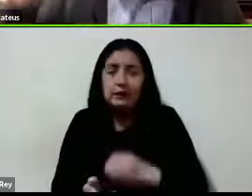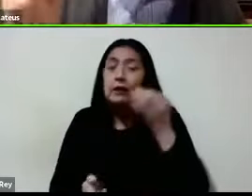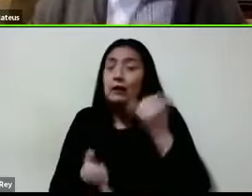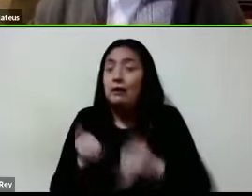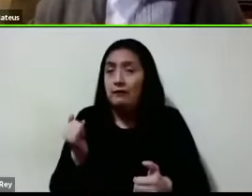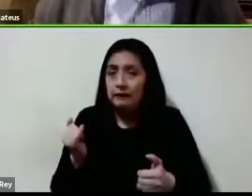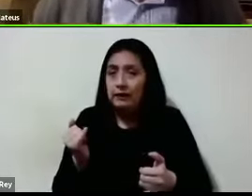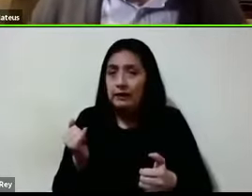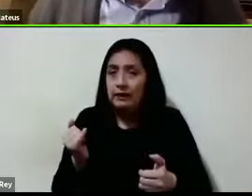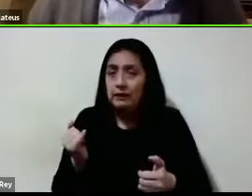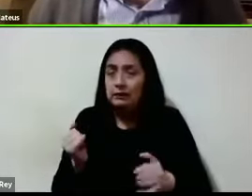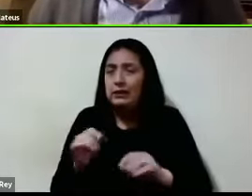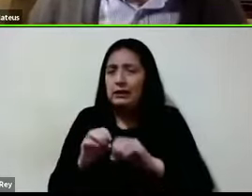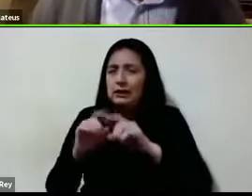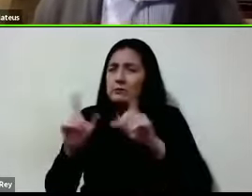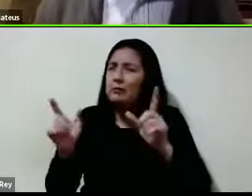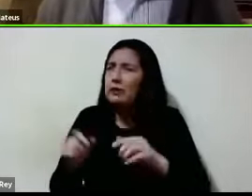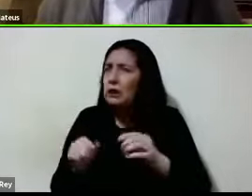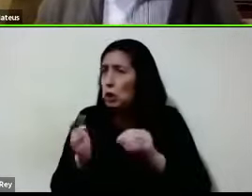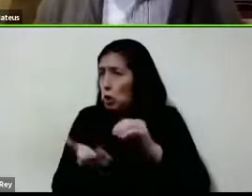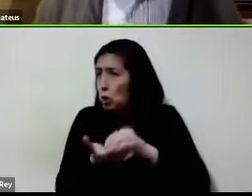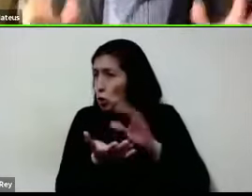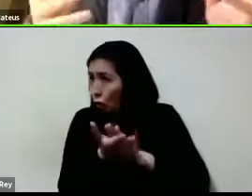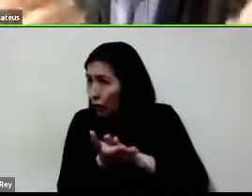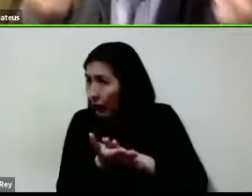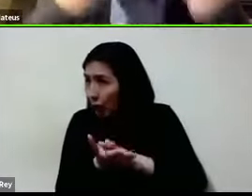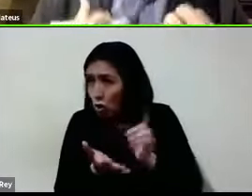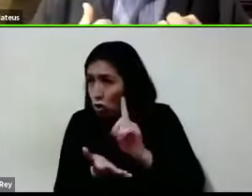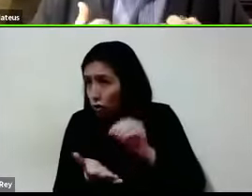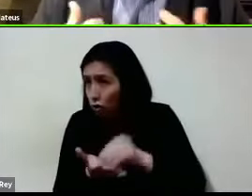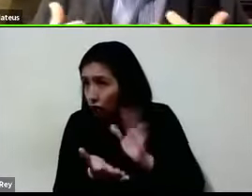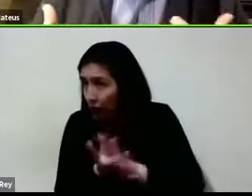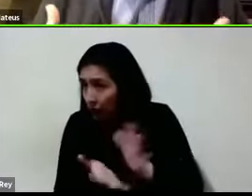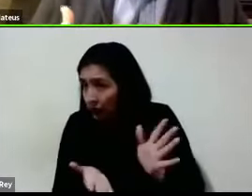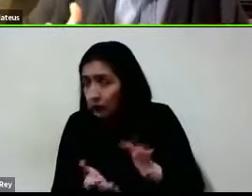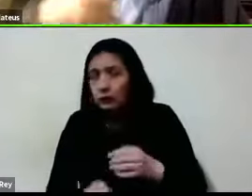viene la gran pregunta, ¿y esto es con nota o sin nota? Entonces, yo